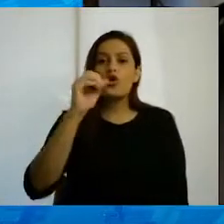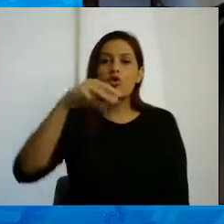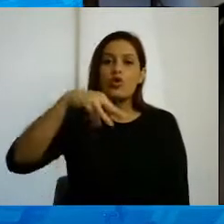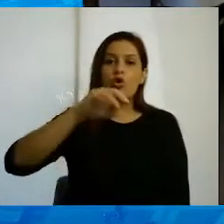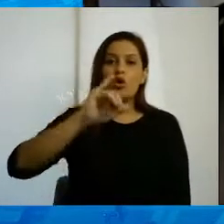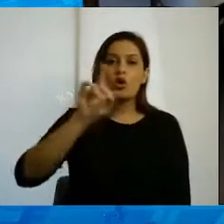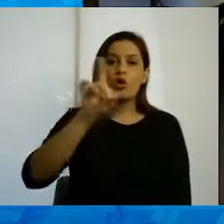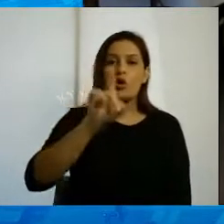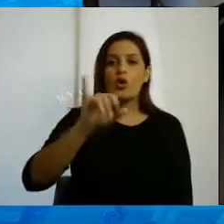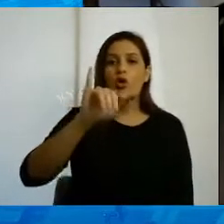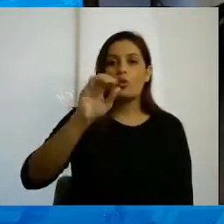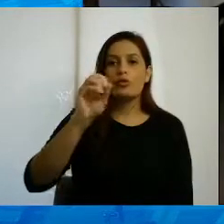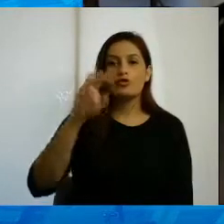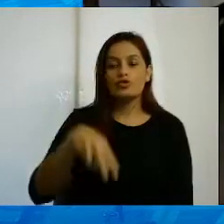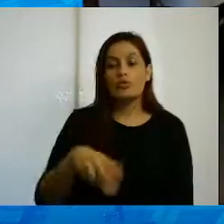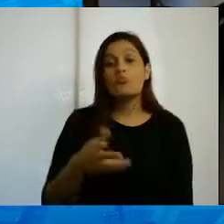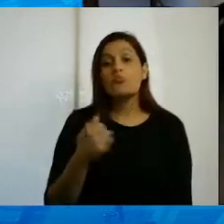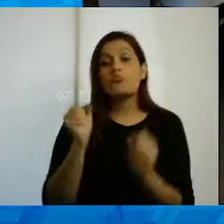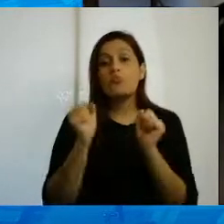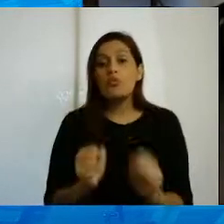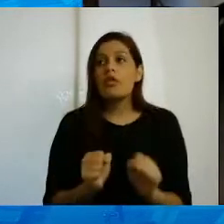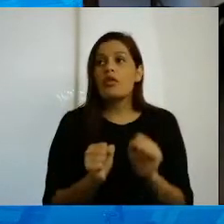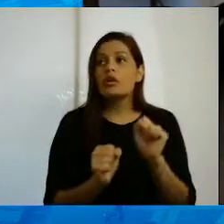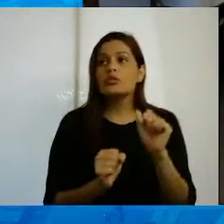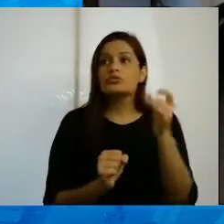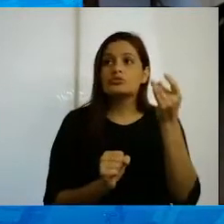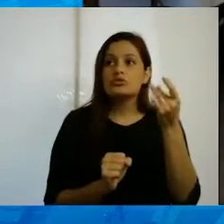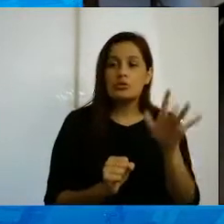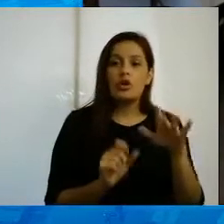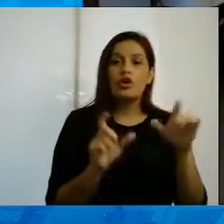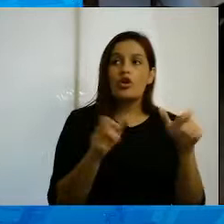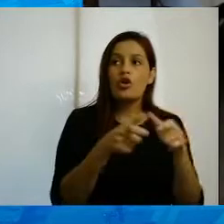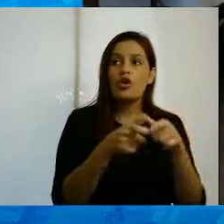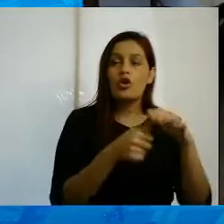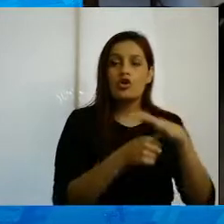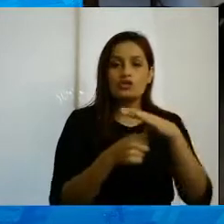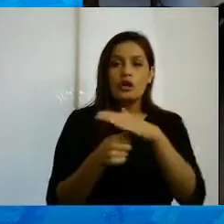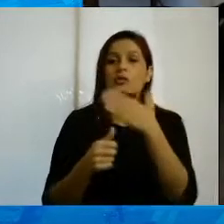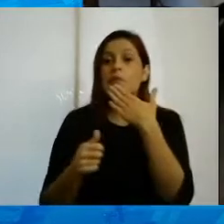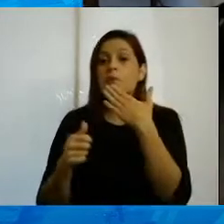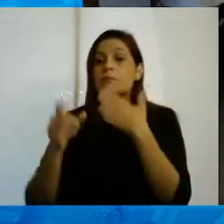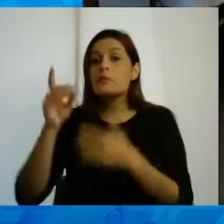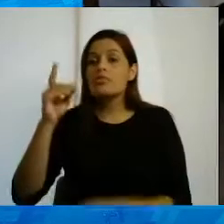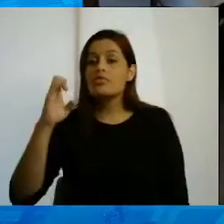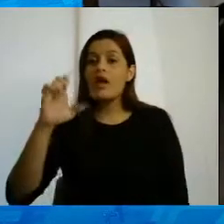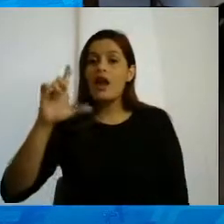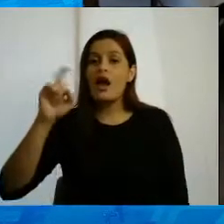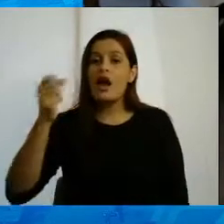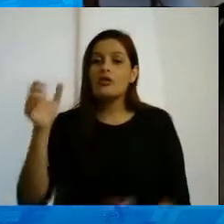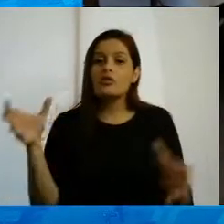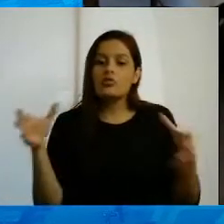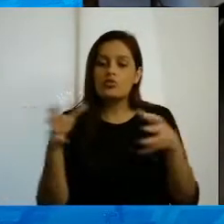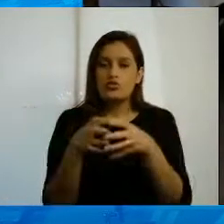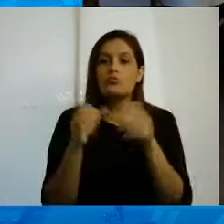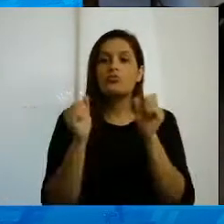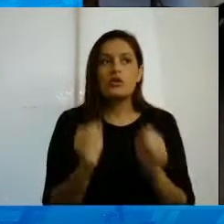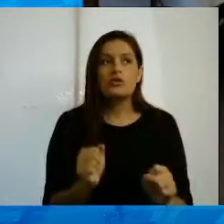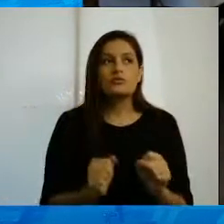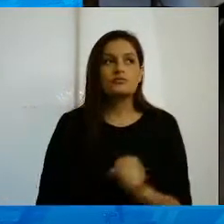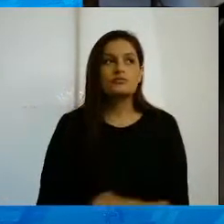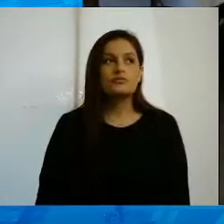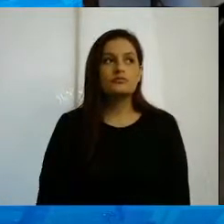reunión ampliada entre el consejo y usted, delegada, conmigo también presente, para que podamos elevar esos